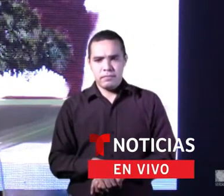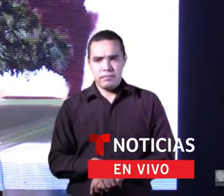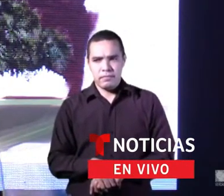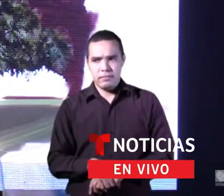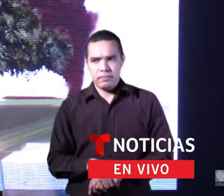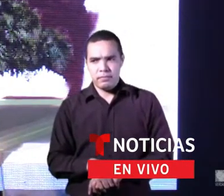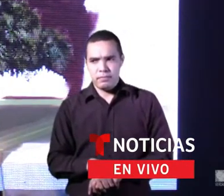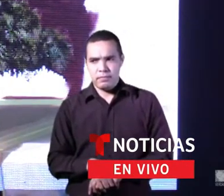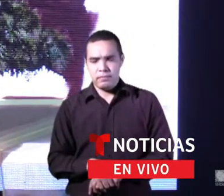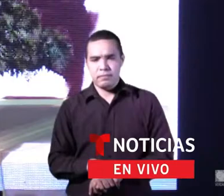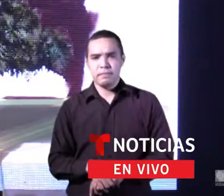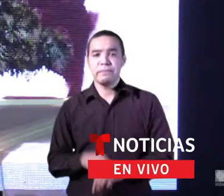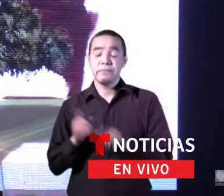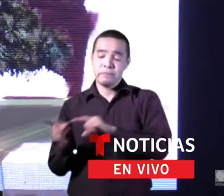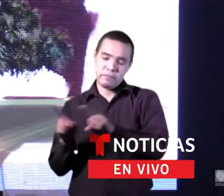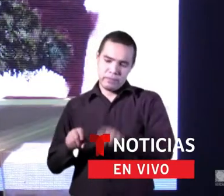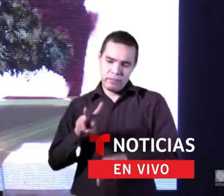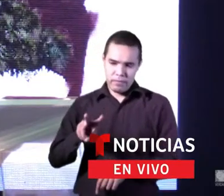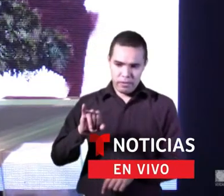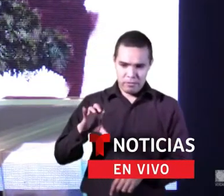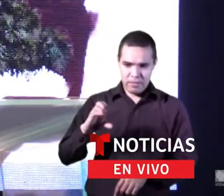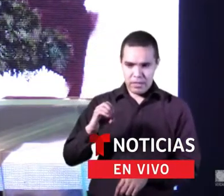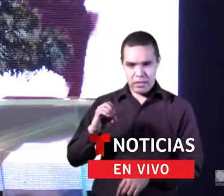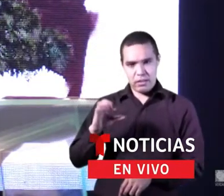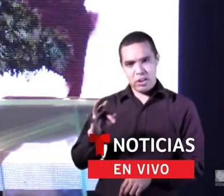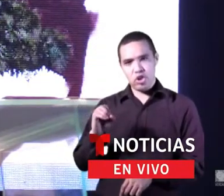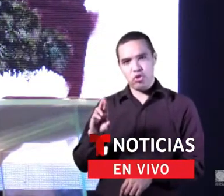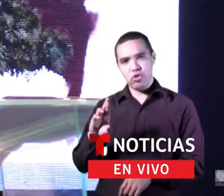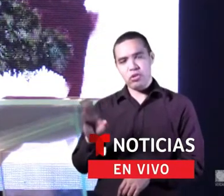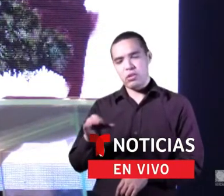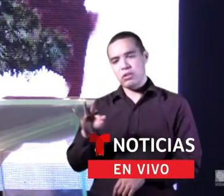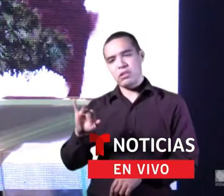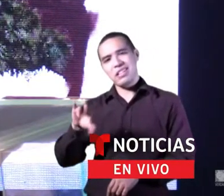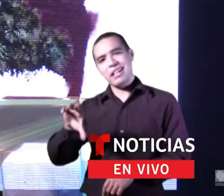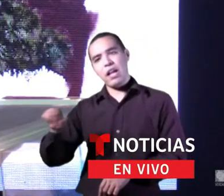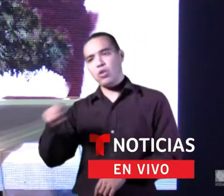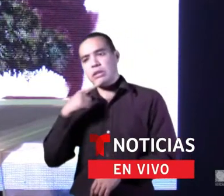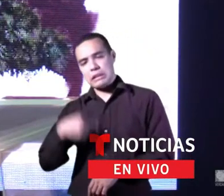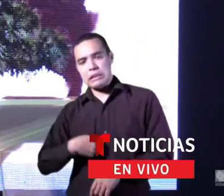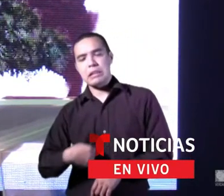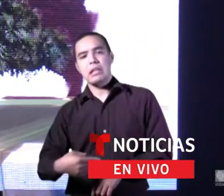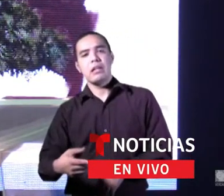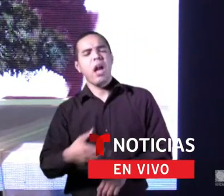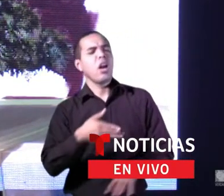víctor tirado dice que le entendió el dolor que más